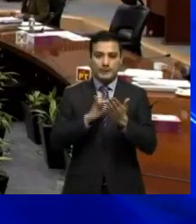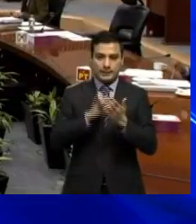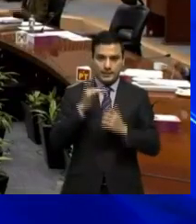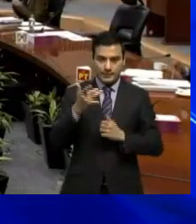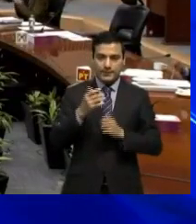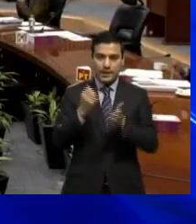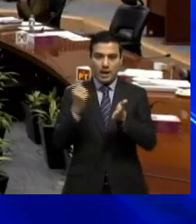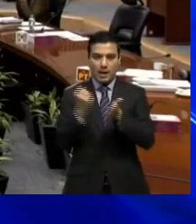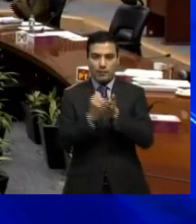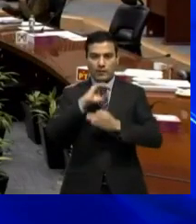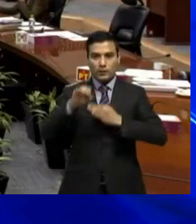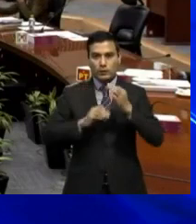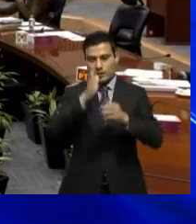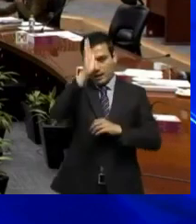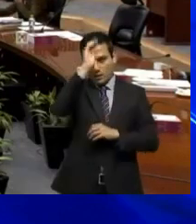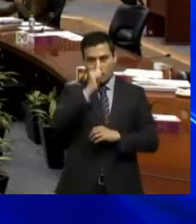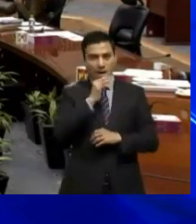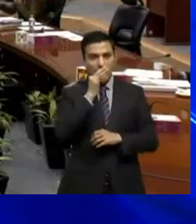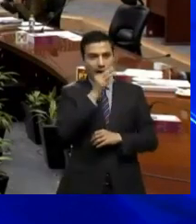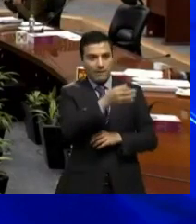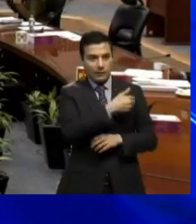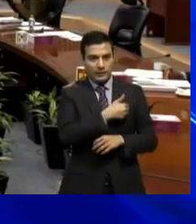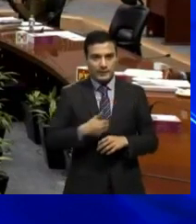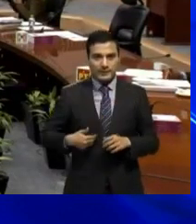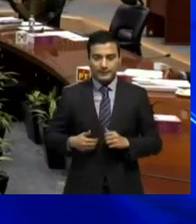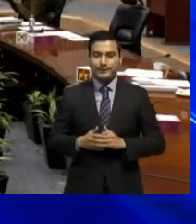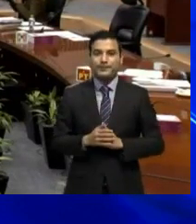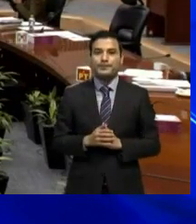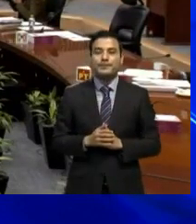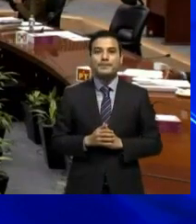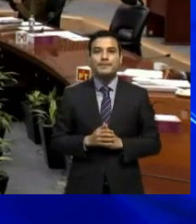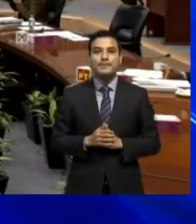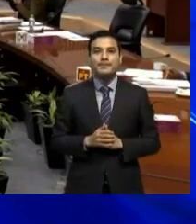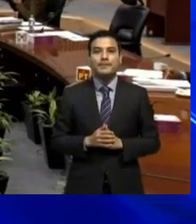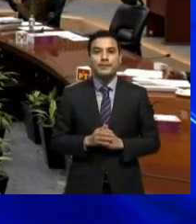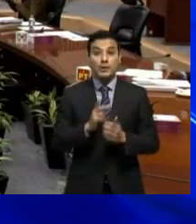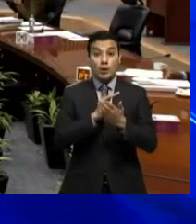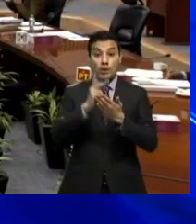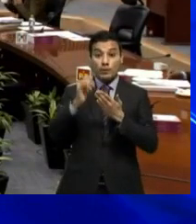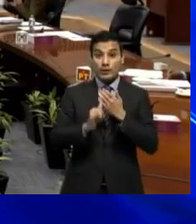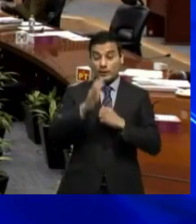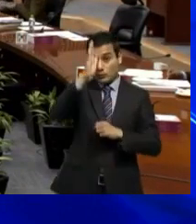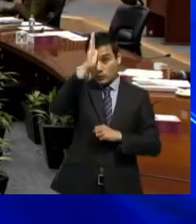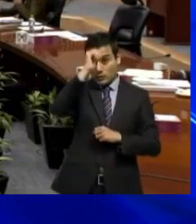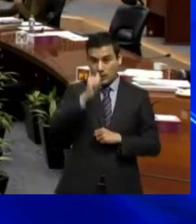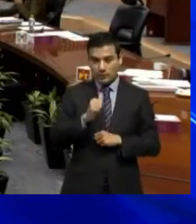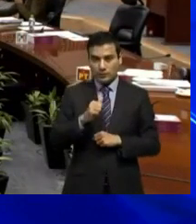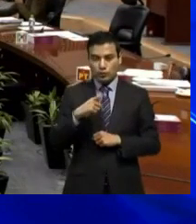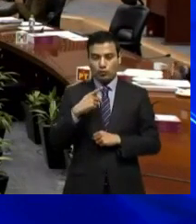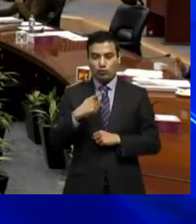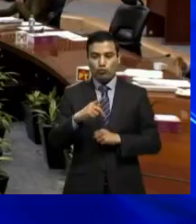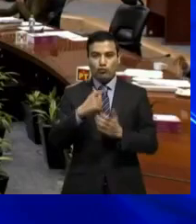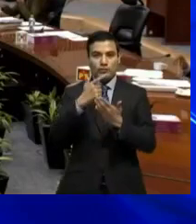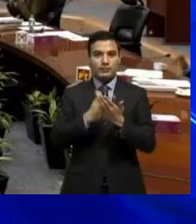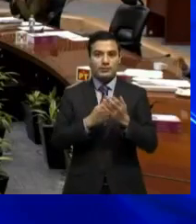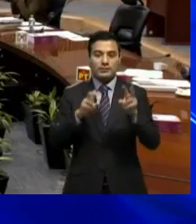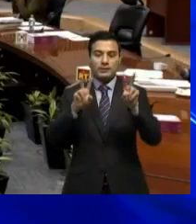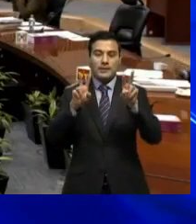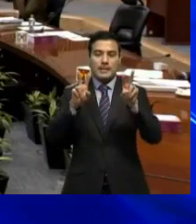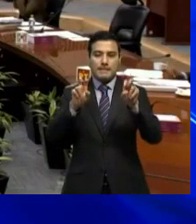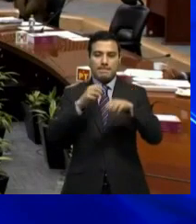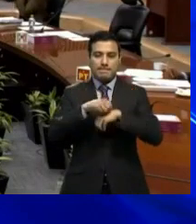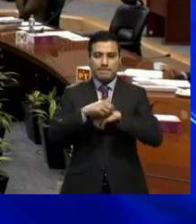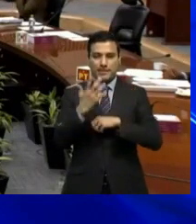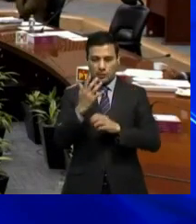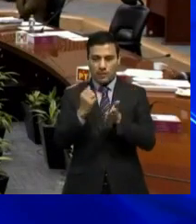INE, el que sus consejeros no sean electos popularmente, porque estarían ligados a partidos políticos, el que